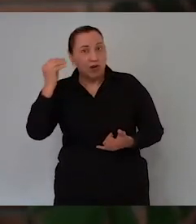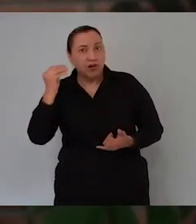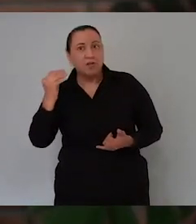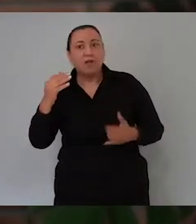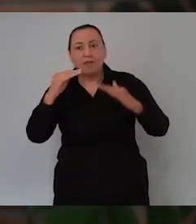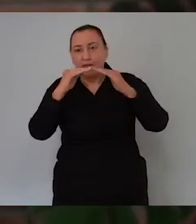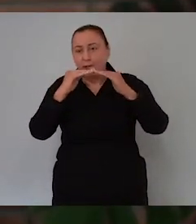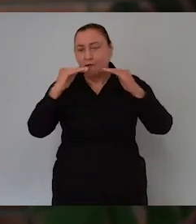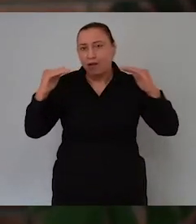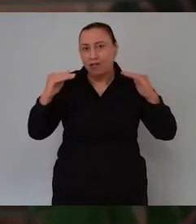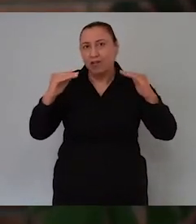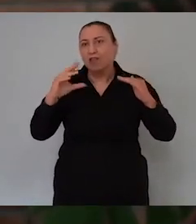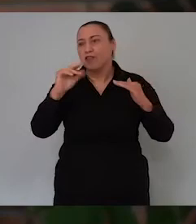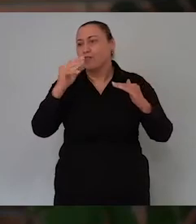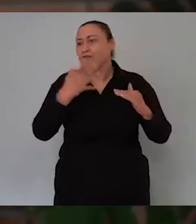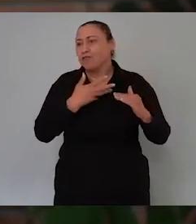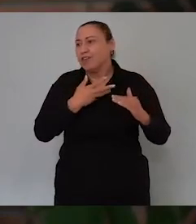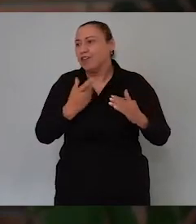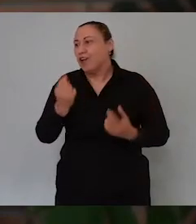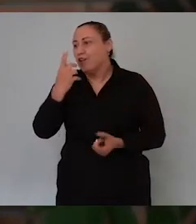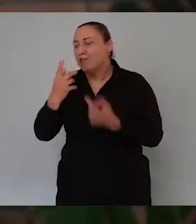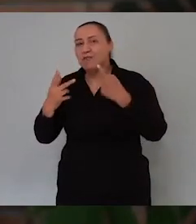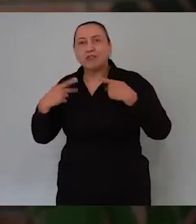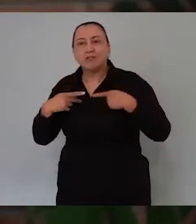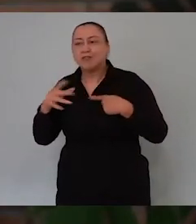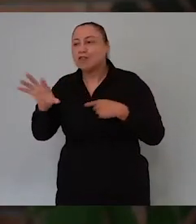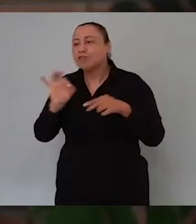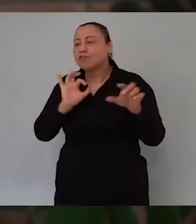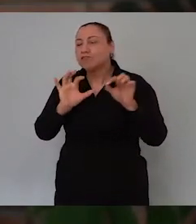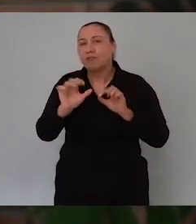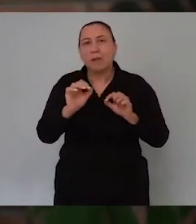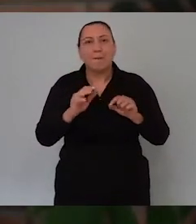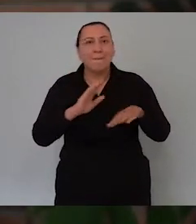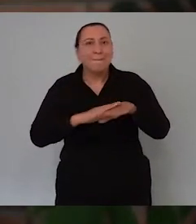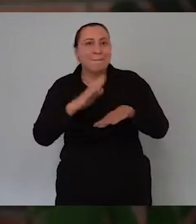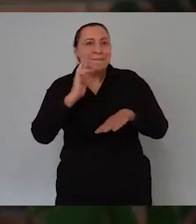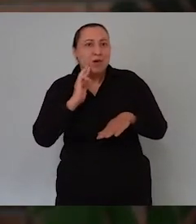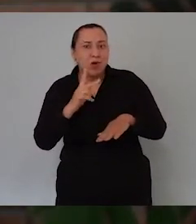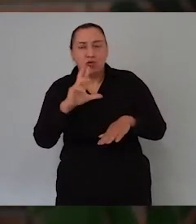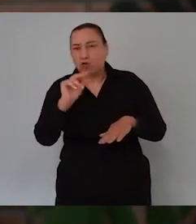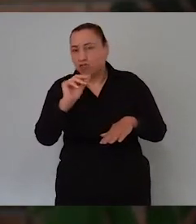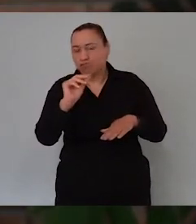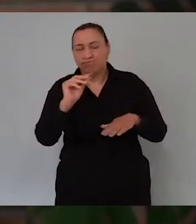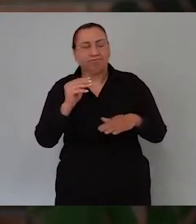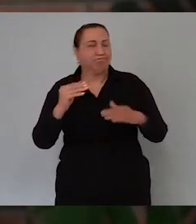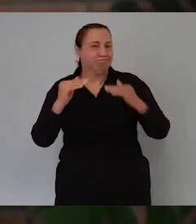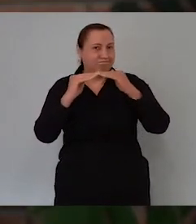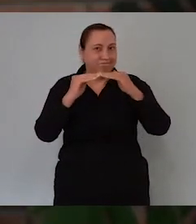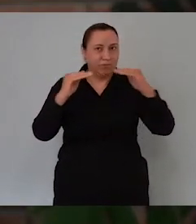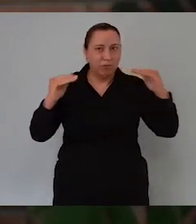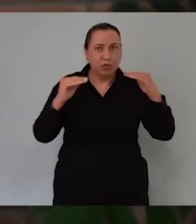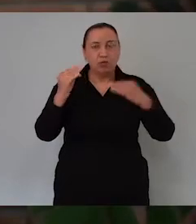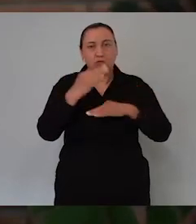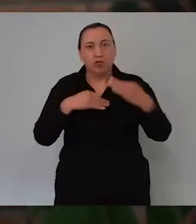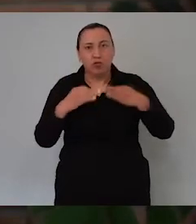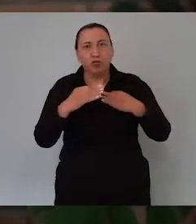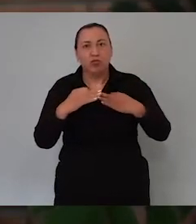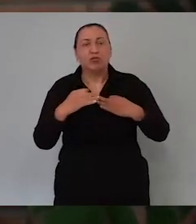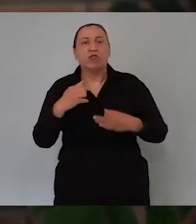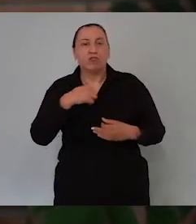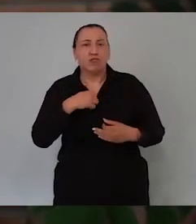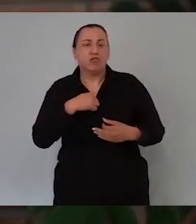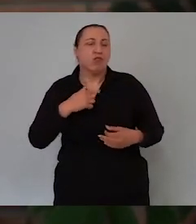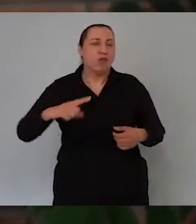Quiero que vivamos en un Colima de plena igualdad, sin privilegios que no requerimos, pero tampoco desventajas que no